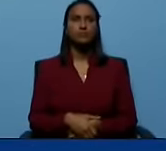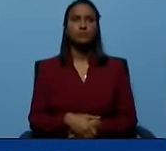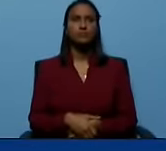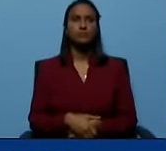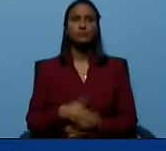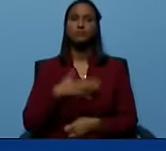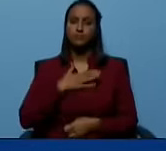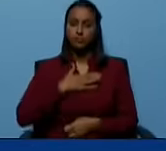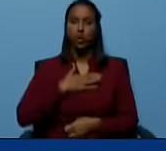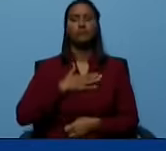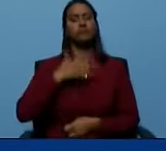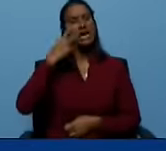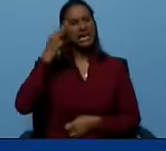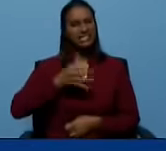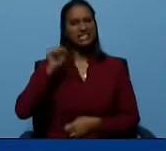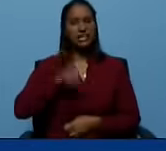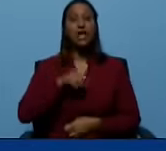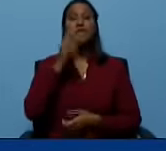fervientemente